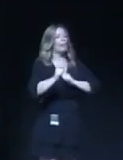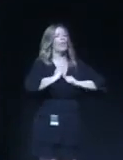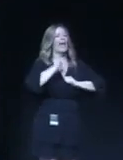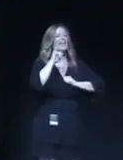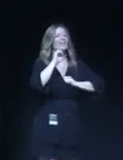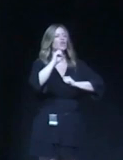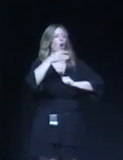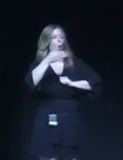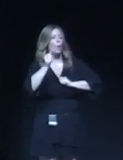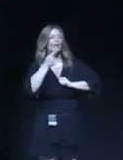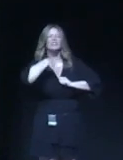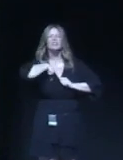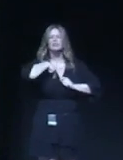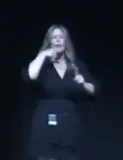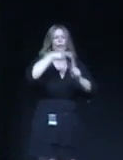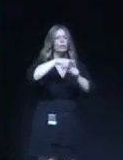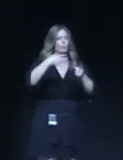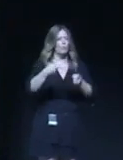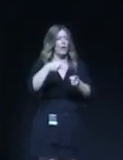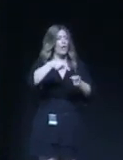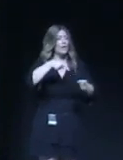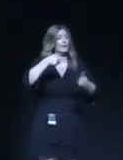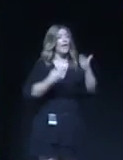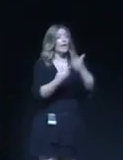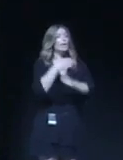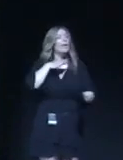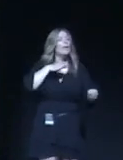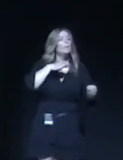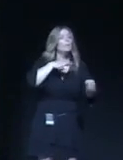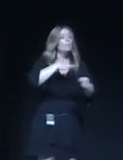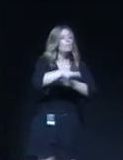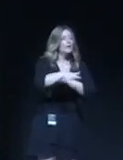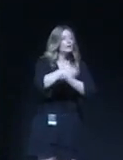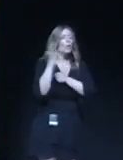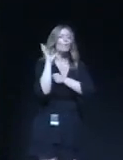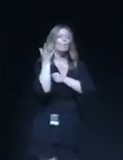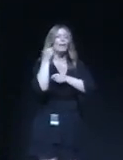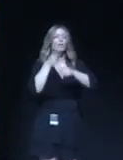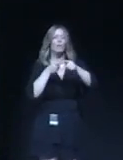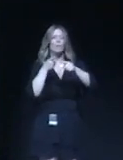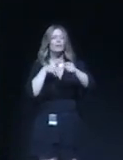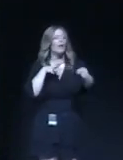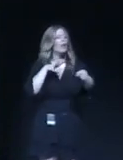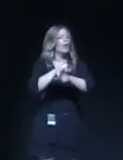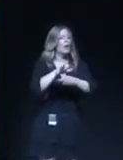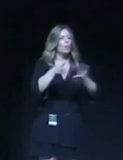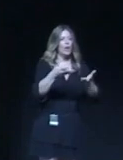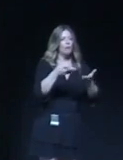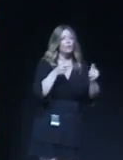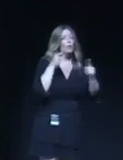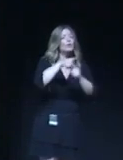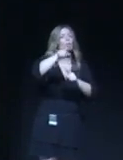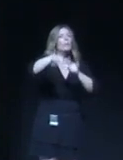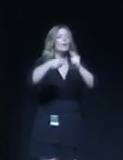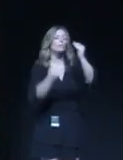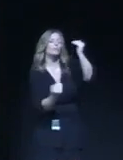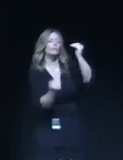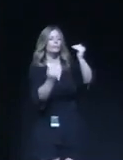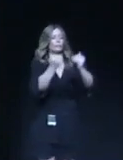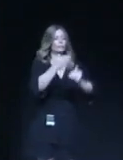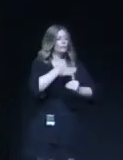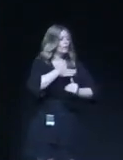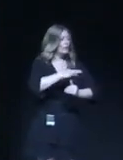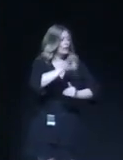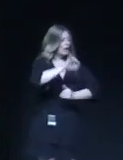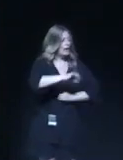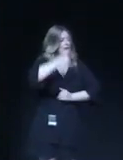es medir el impacto que tiene este evento, el impacto medioambiental que tiene, para poder compensarlo luego. Así sabemos, pues